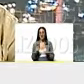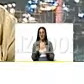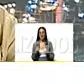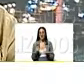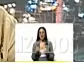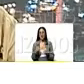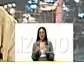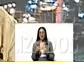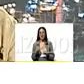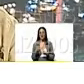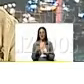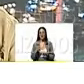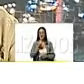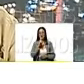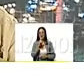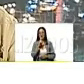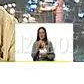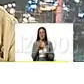en medio de la madrugada.